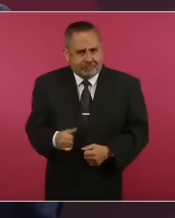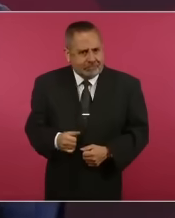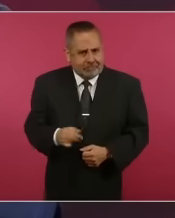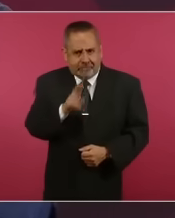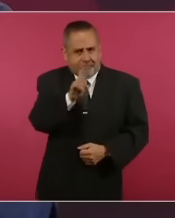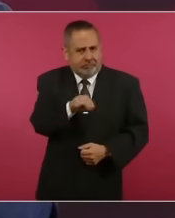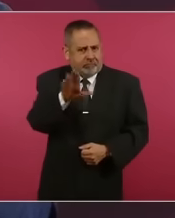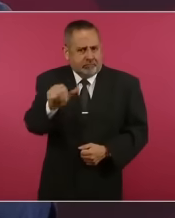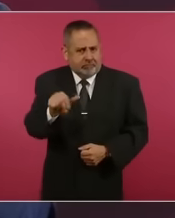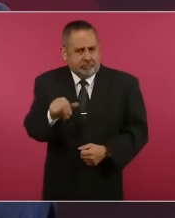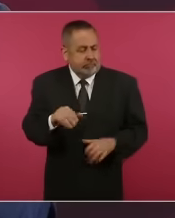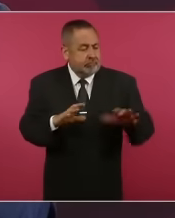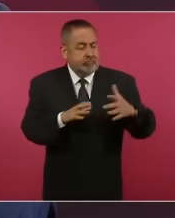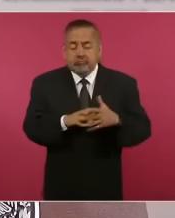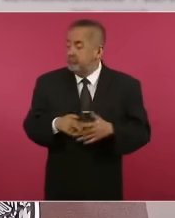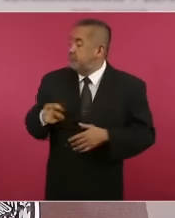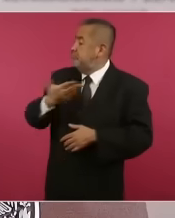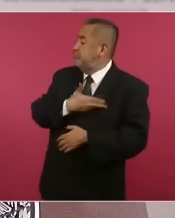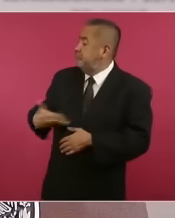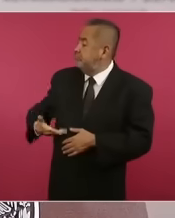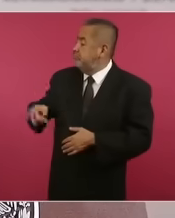Nunca.